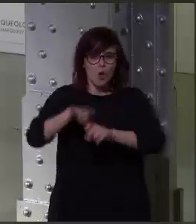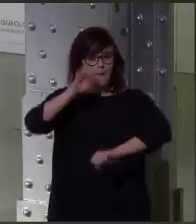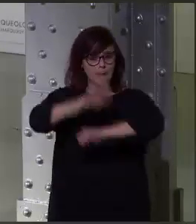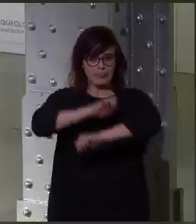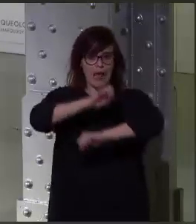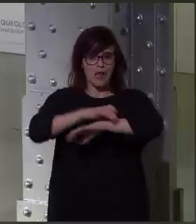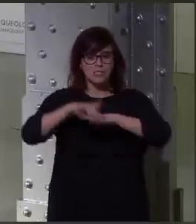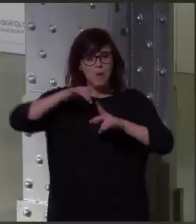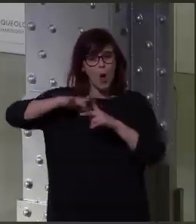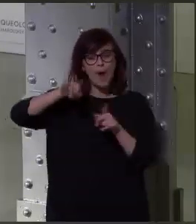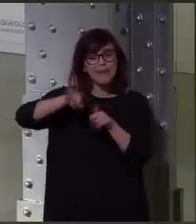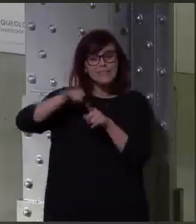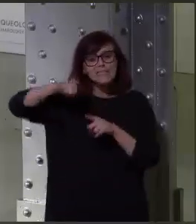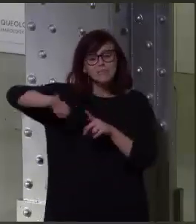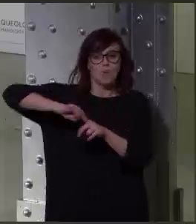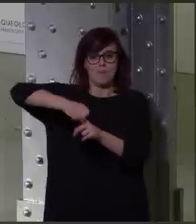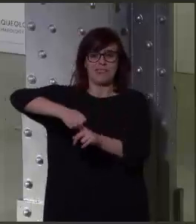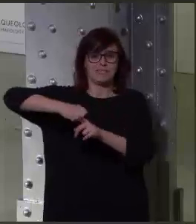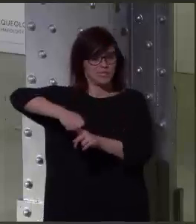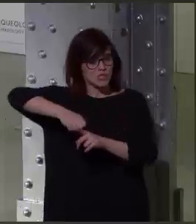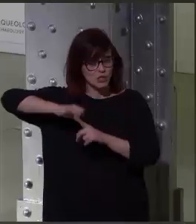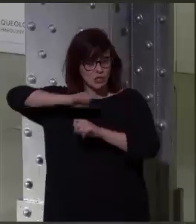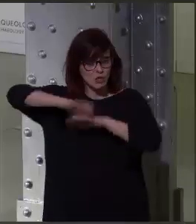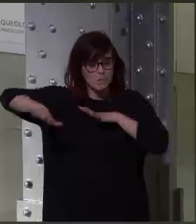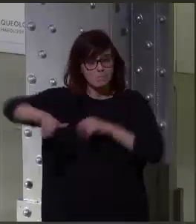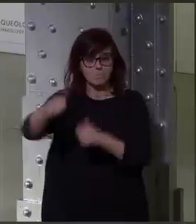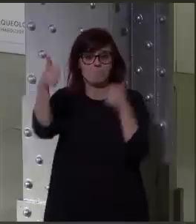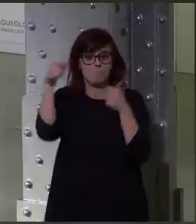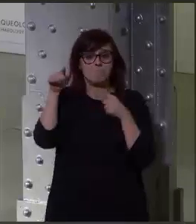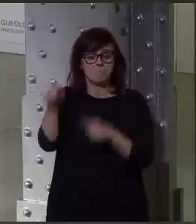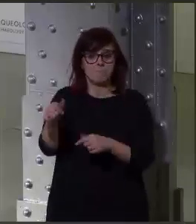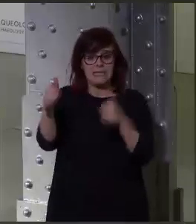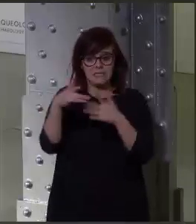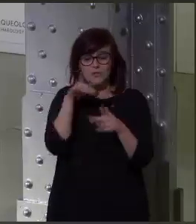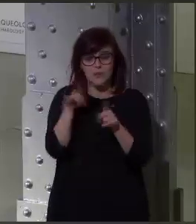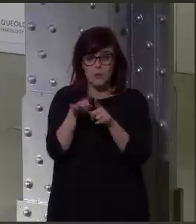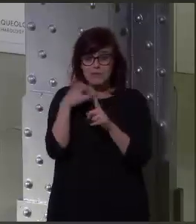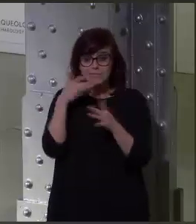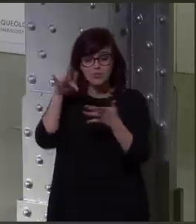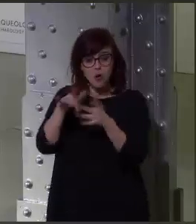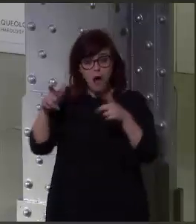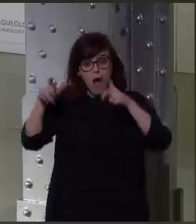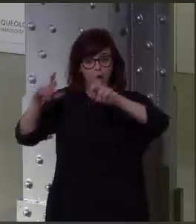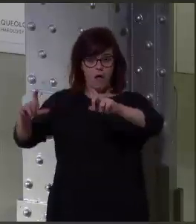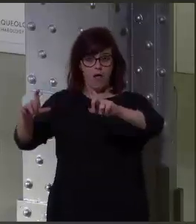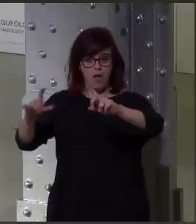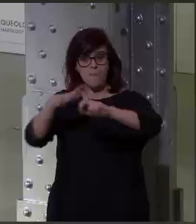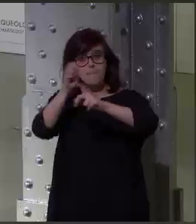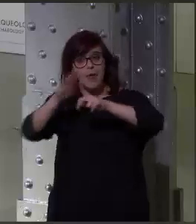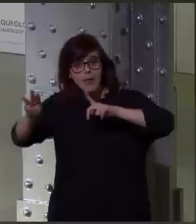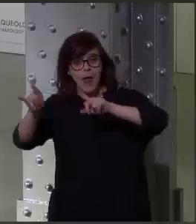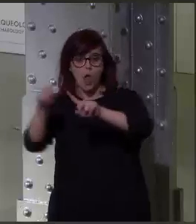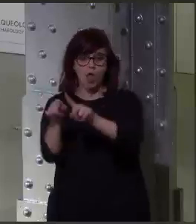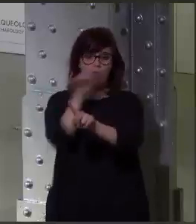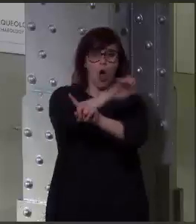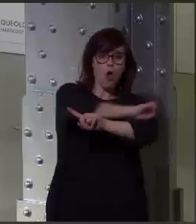el mar con mayor presión y lo que aquí sucede, para bien y para mal, lo podemos exportar a otros océanos. Las